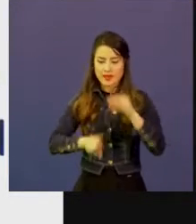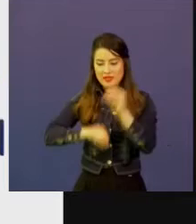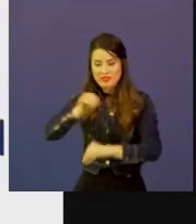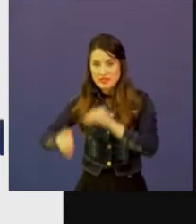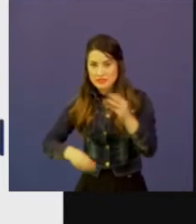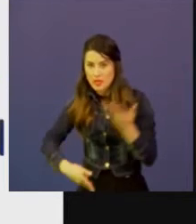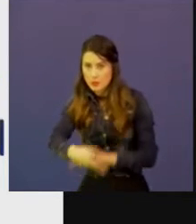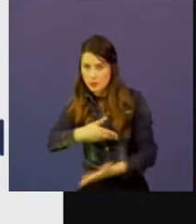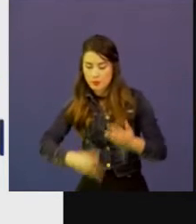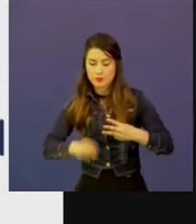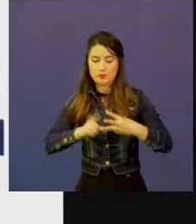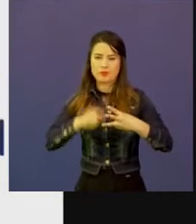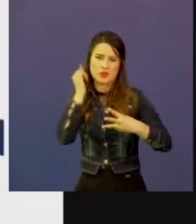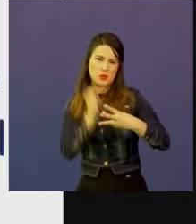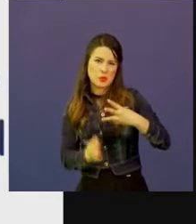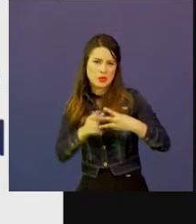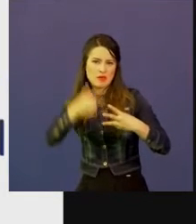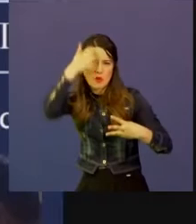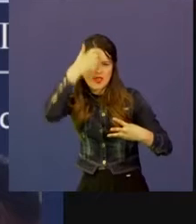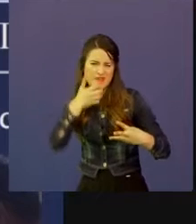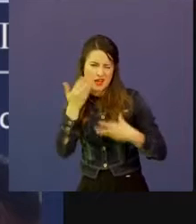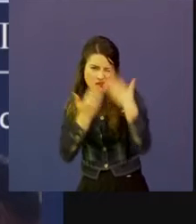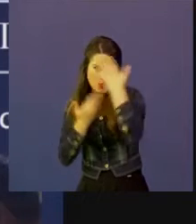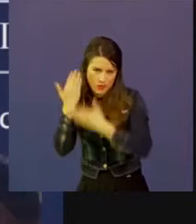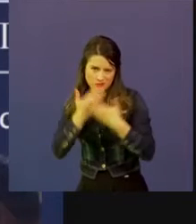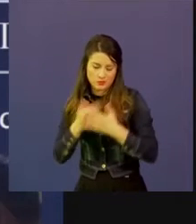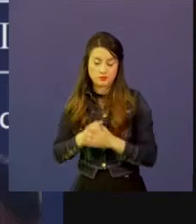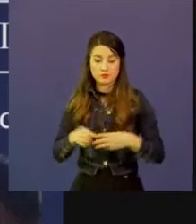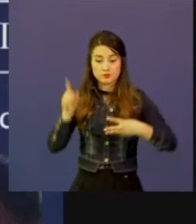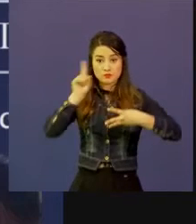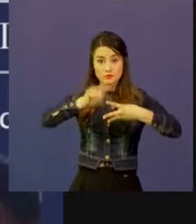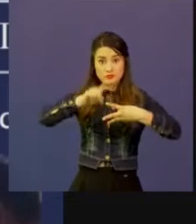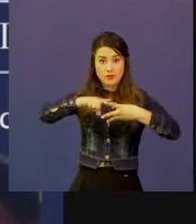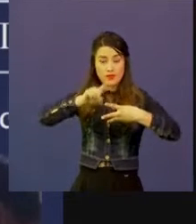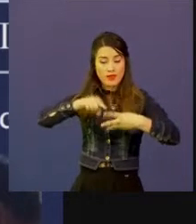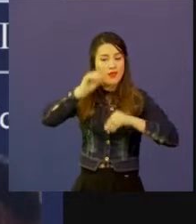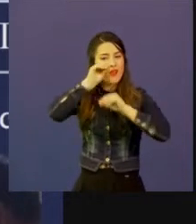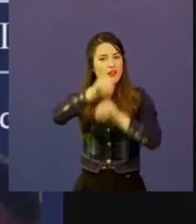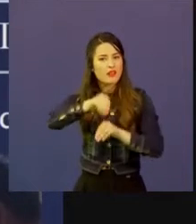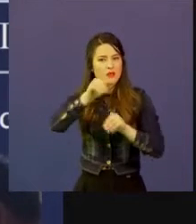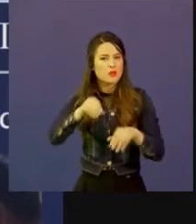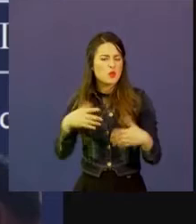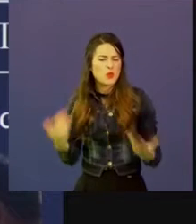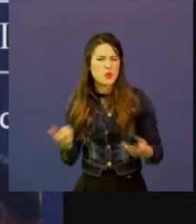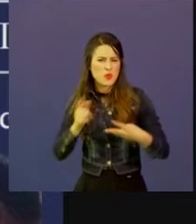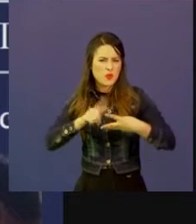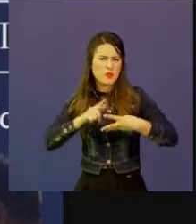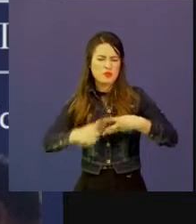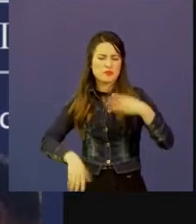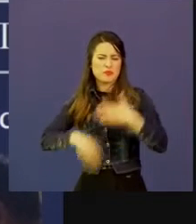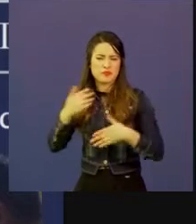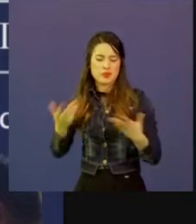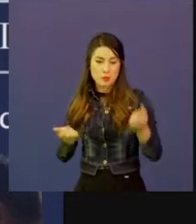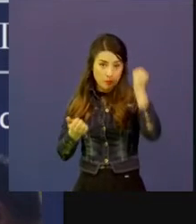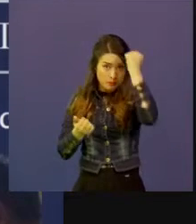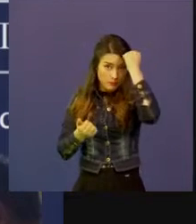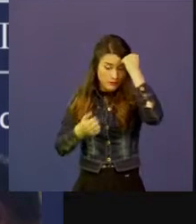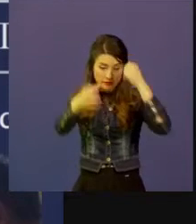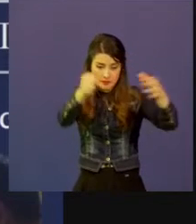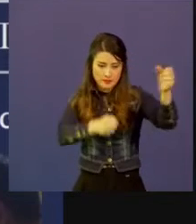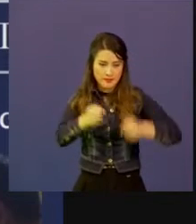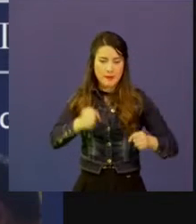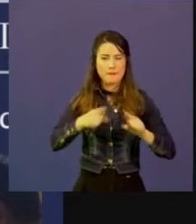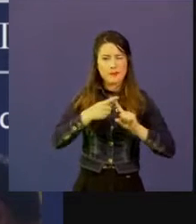la evaluación. Para el entrenamiento, básicamente, lo que se inició, bueno, lo que se empezó a realizar con los profesores fueron